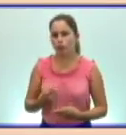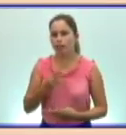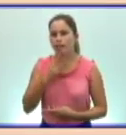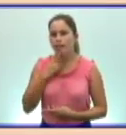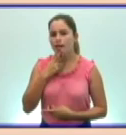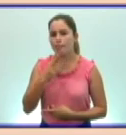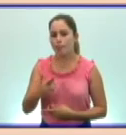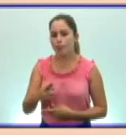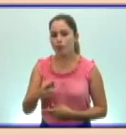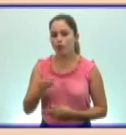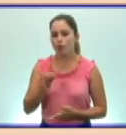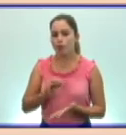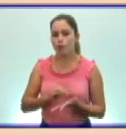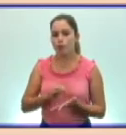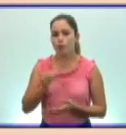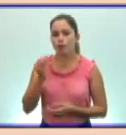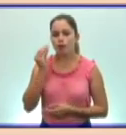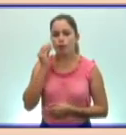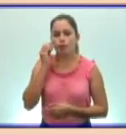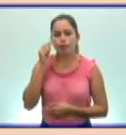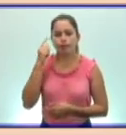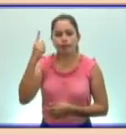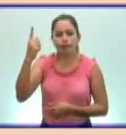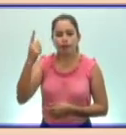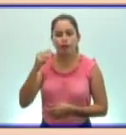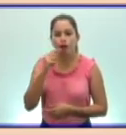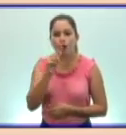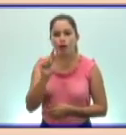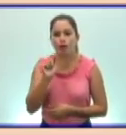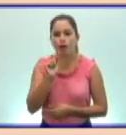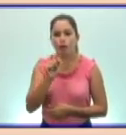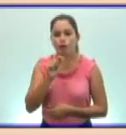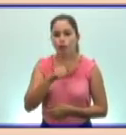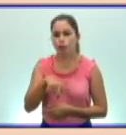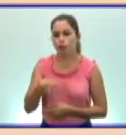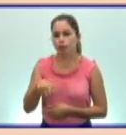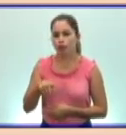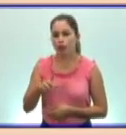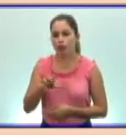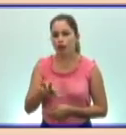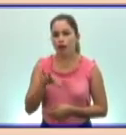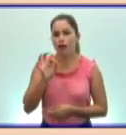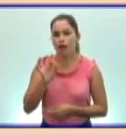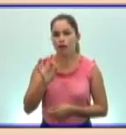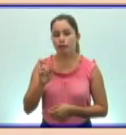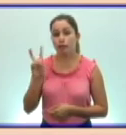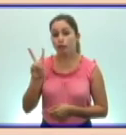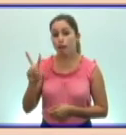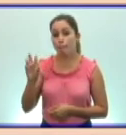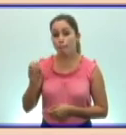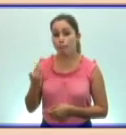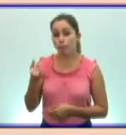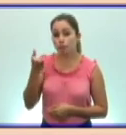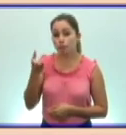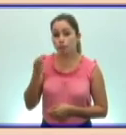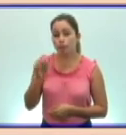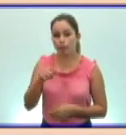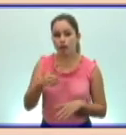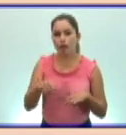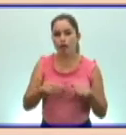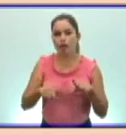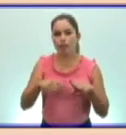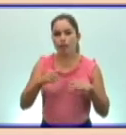respuesta, podríamos imaginarnos que la incógnita que ustedes han elegido es el volumen de la